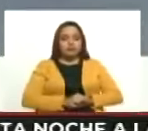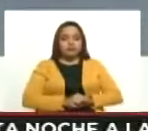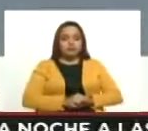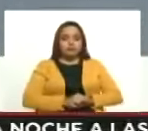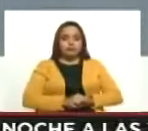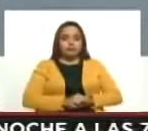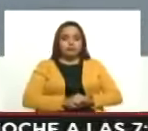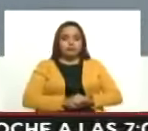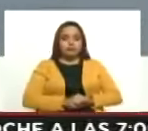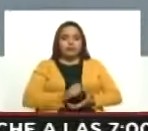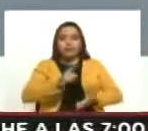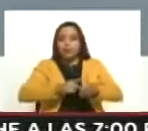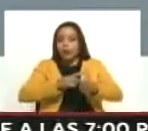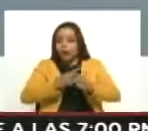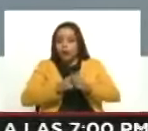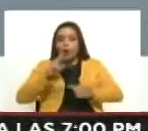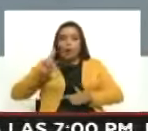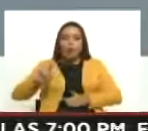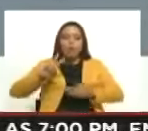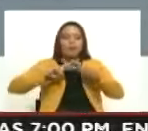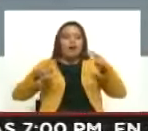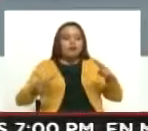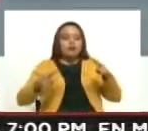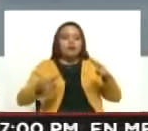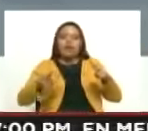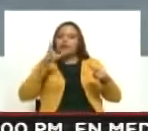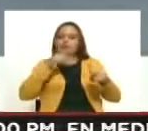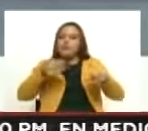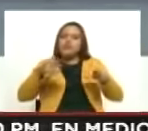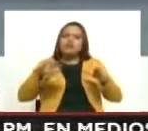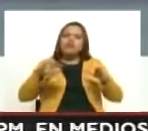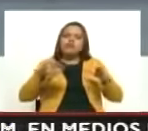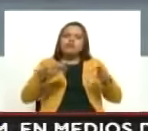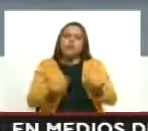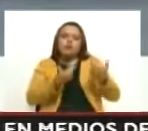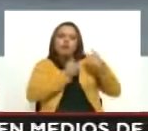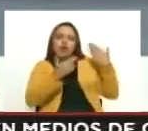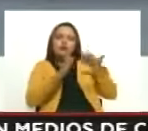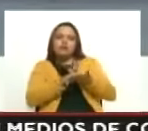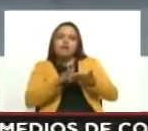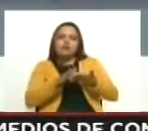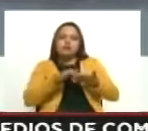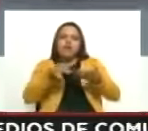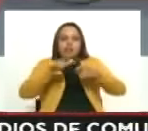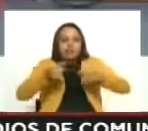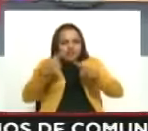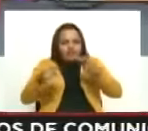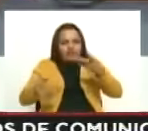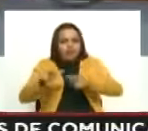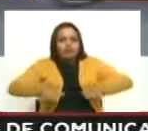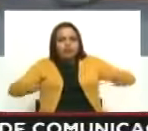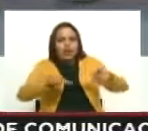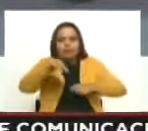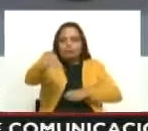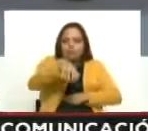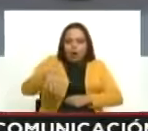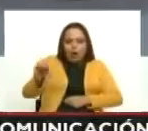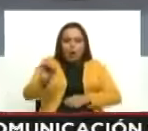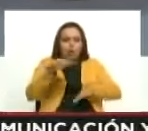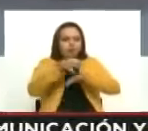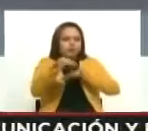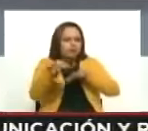Entonces las CUPAS no obedecían al tema territorial, sino más bien a otras, ¿cómo se